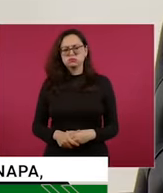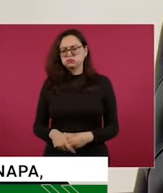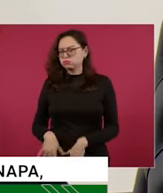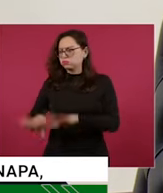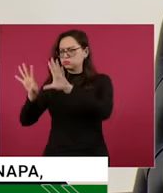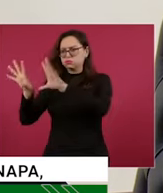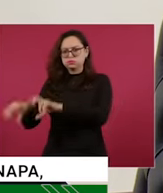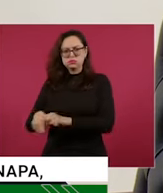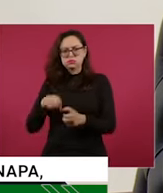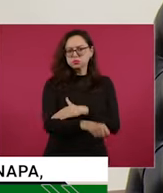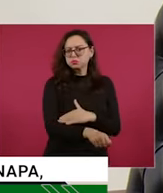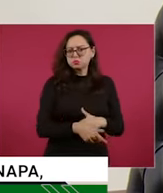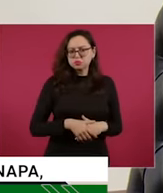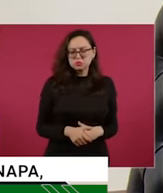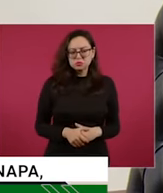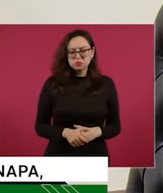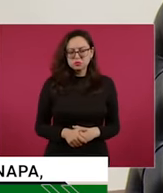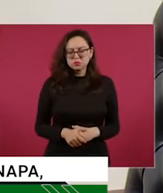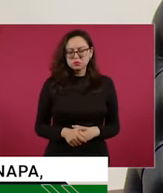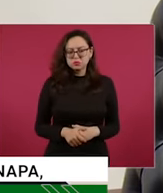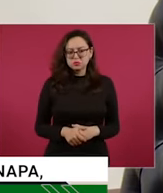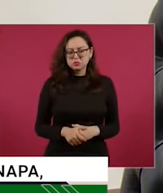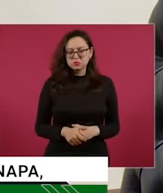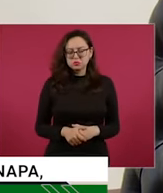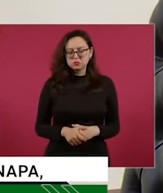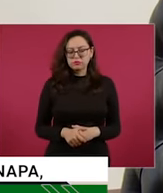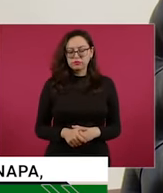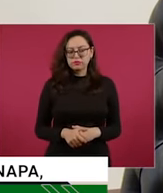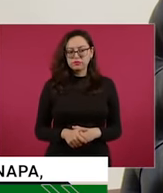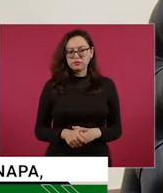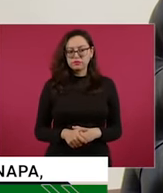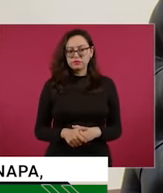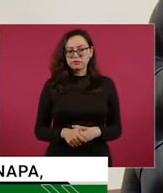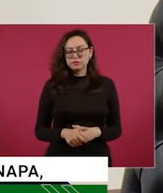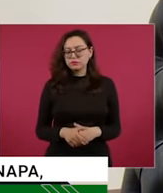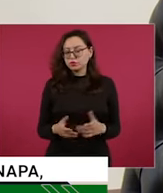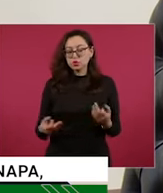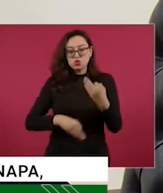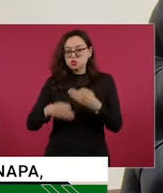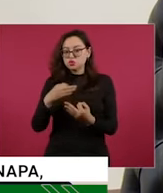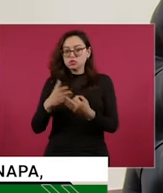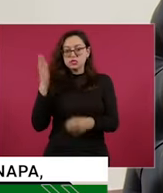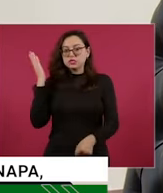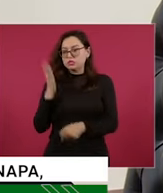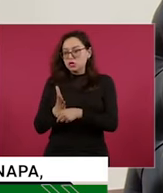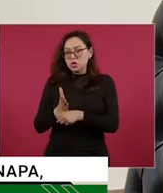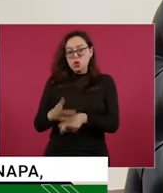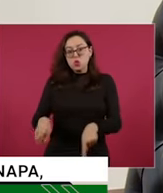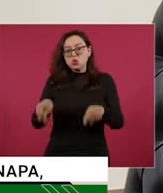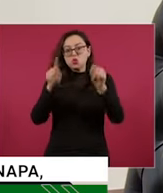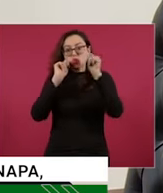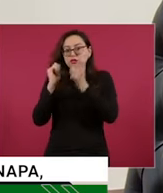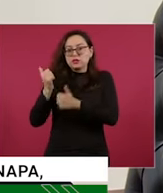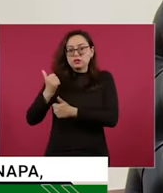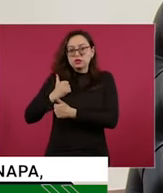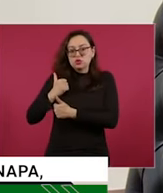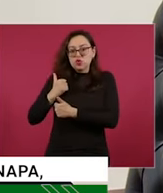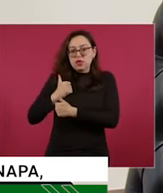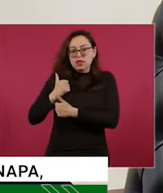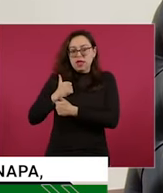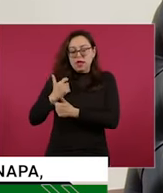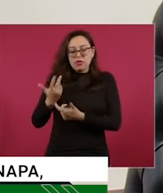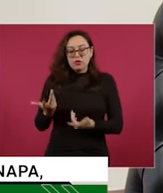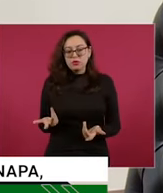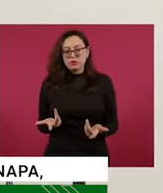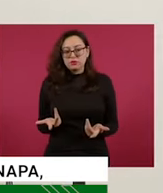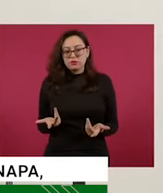En el supuesto de que hayan sido soldados, ¿tienen que ser castigados? Si los que están, los